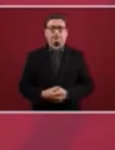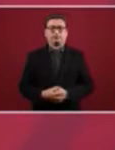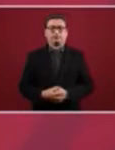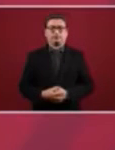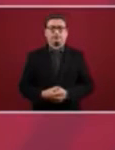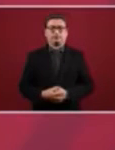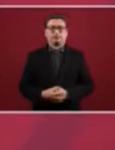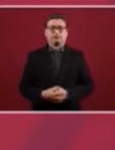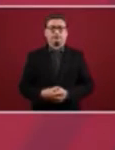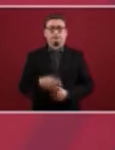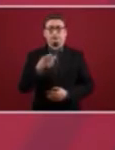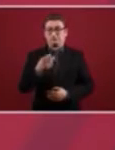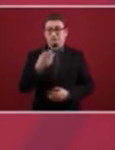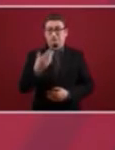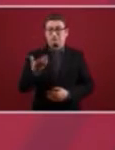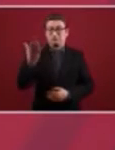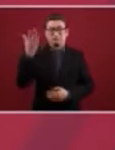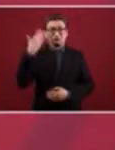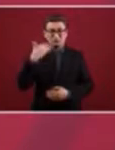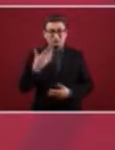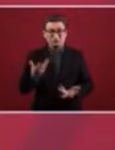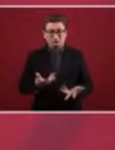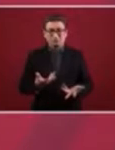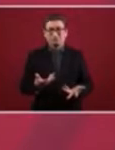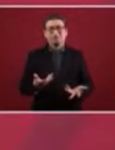¿Cuándo hacían eso? ¿Antes?